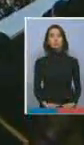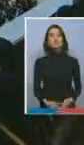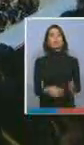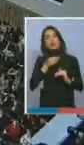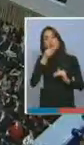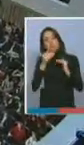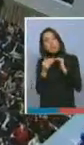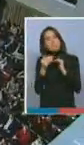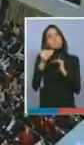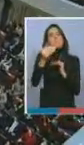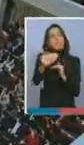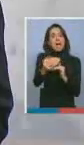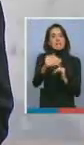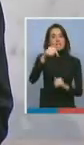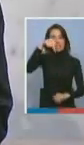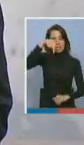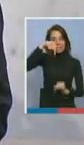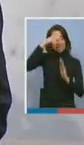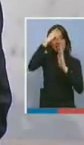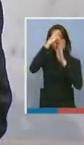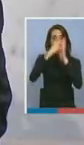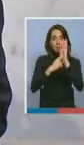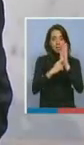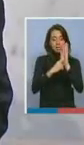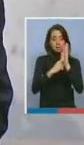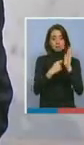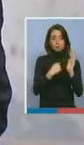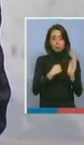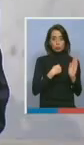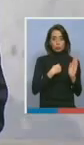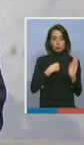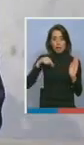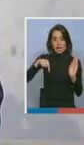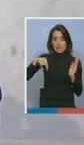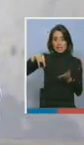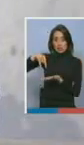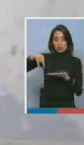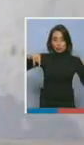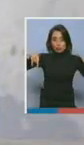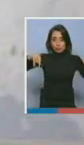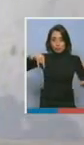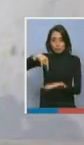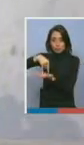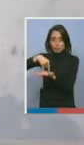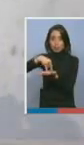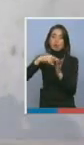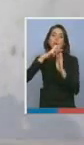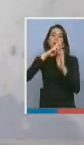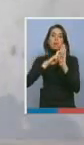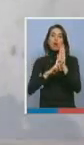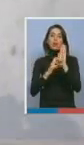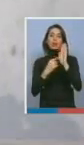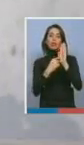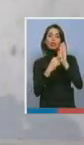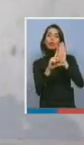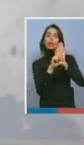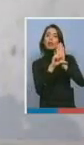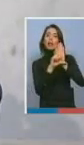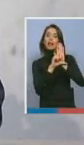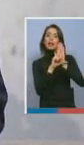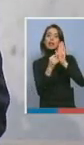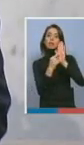alimentos. Este mes enviaré a este Congreso un proyecto de ley